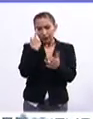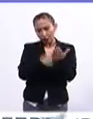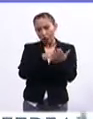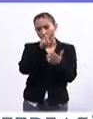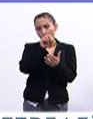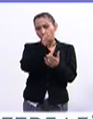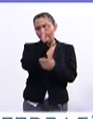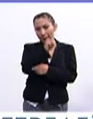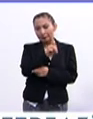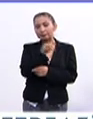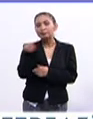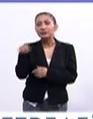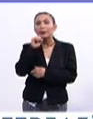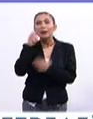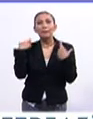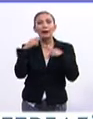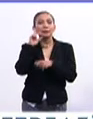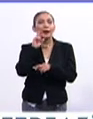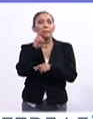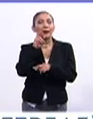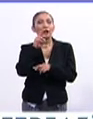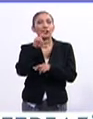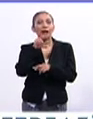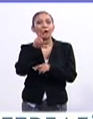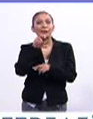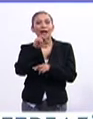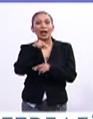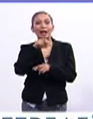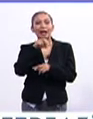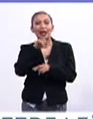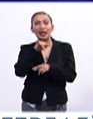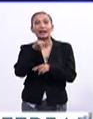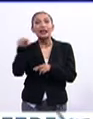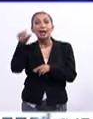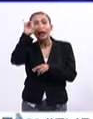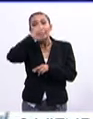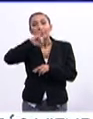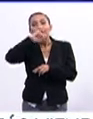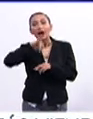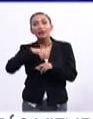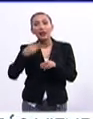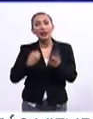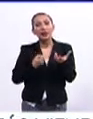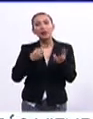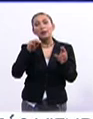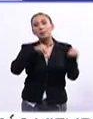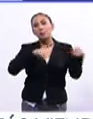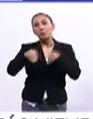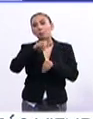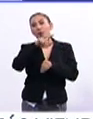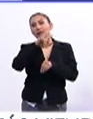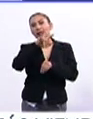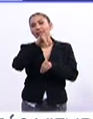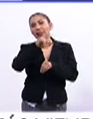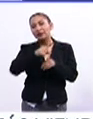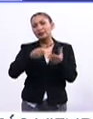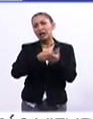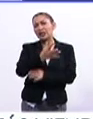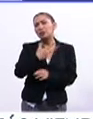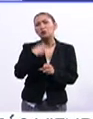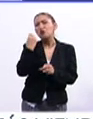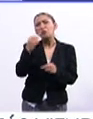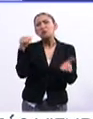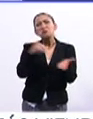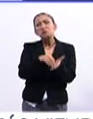esta Casa de Estudios, y también con la maestra Verónica Vianey Fuentes, ella es jefa de Movilidad Saliente. Así es. Movilidad Saliente, ¿por qué este